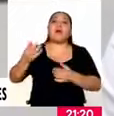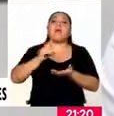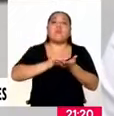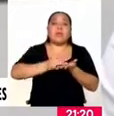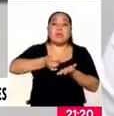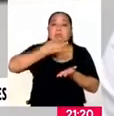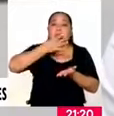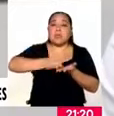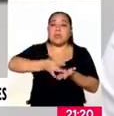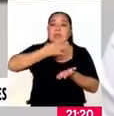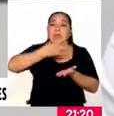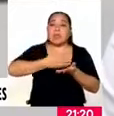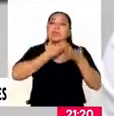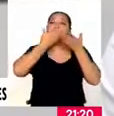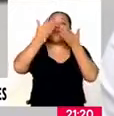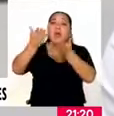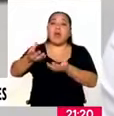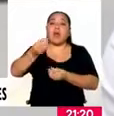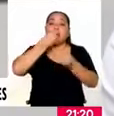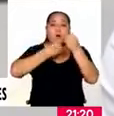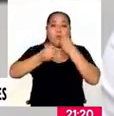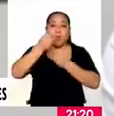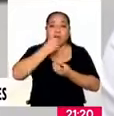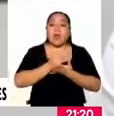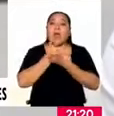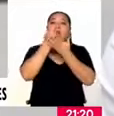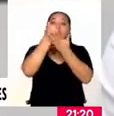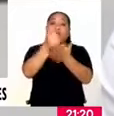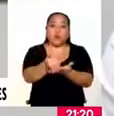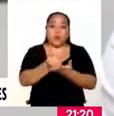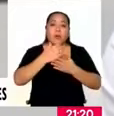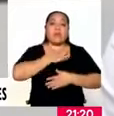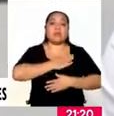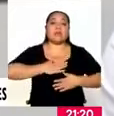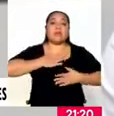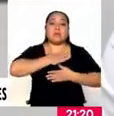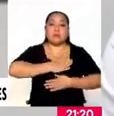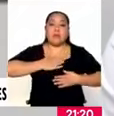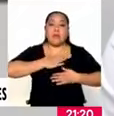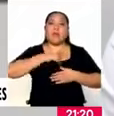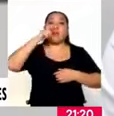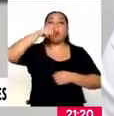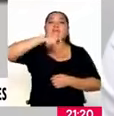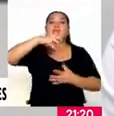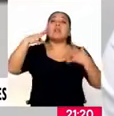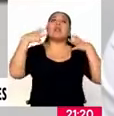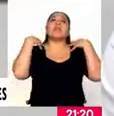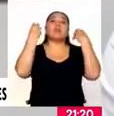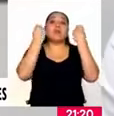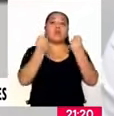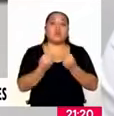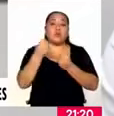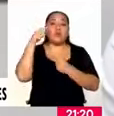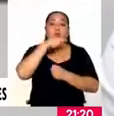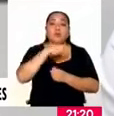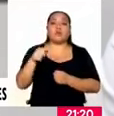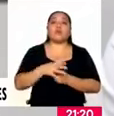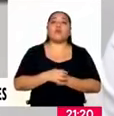llevar alimentos, bienes de ayuda humanitaria, para satisfacer las demandas del sector salud, del